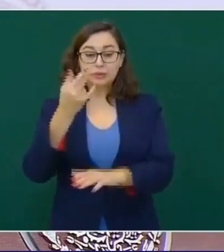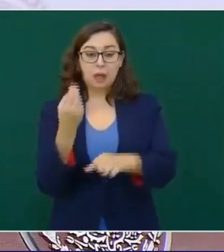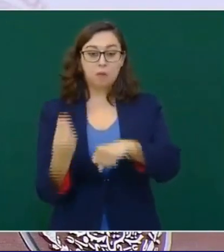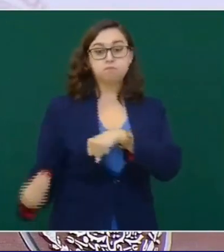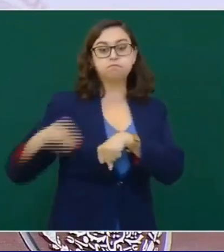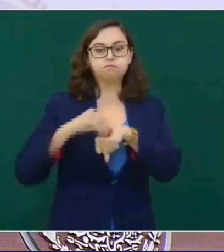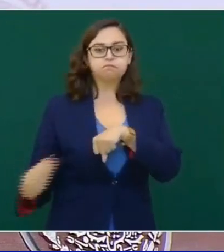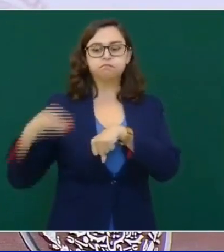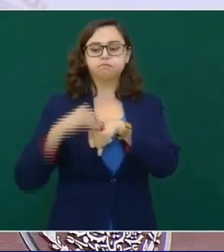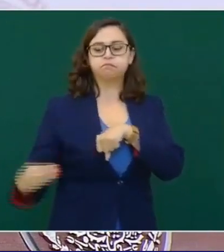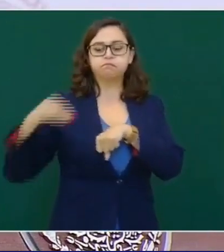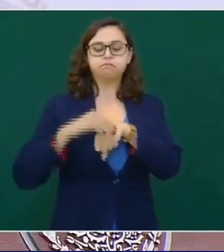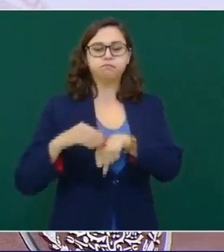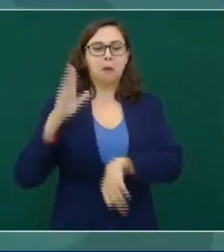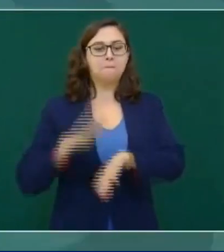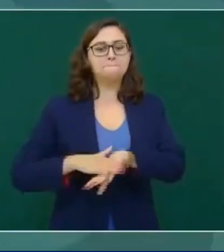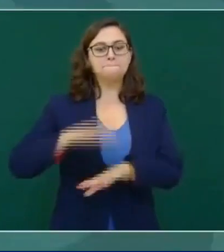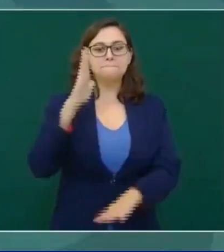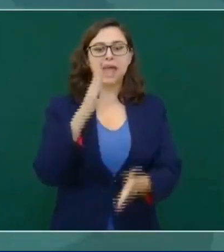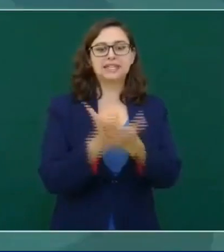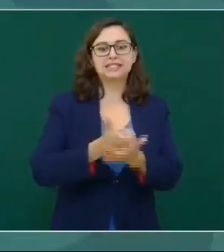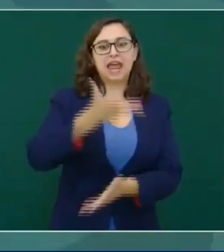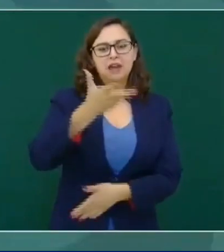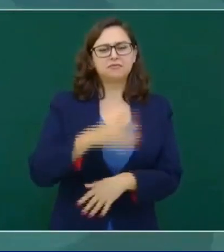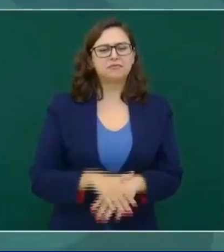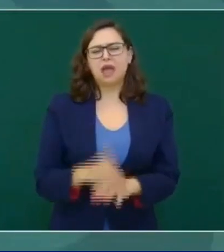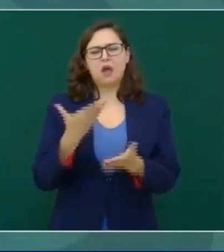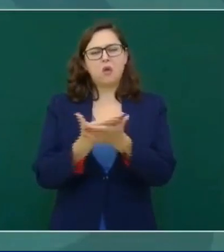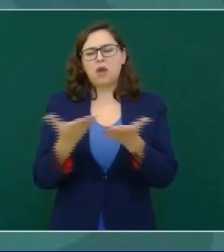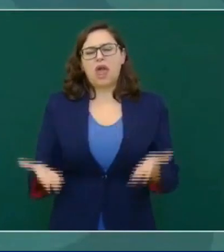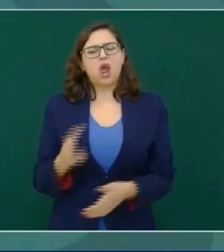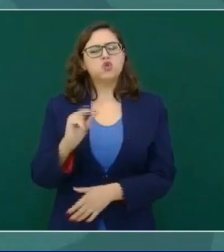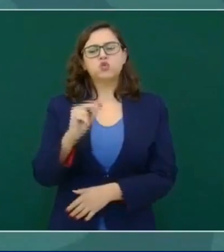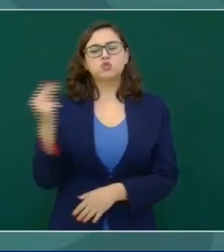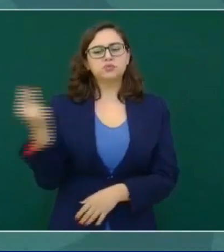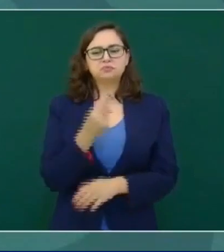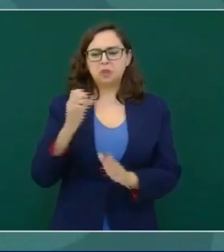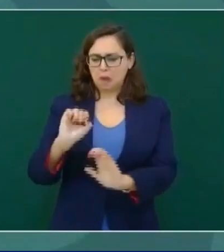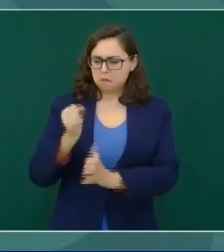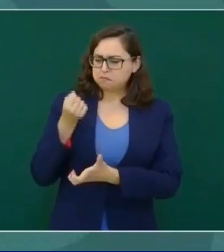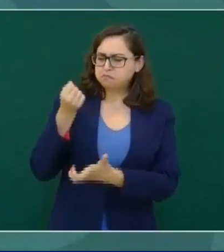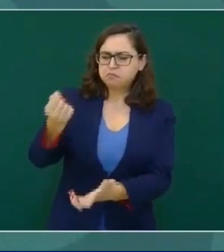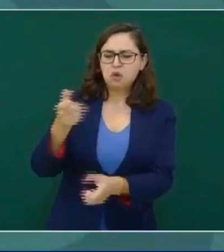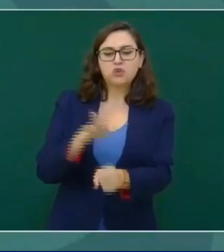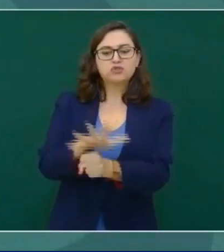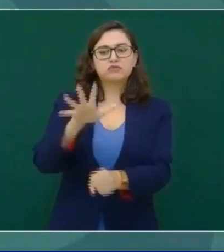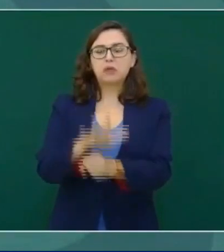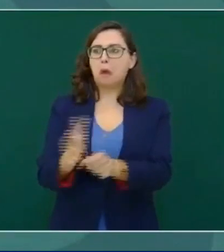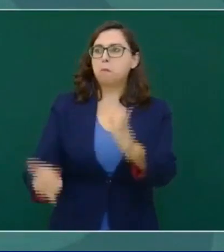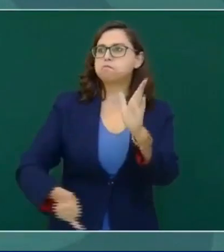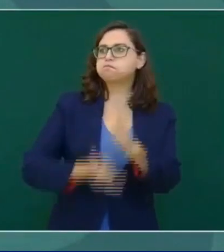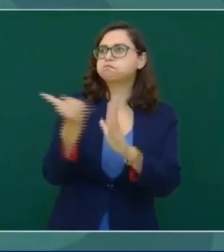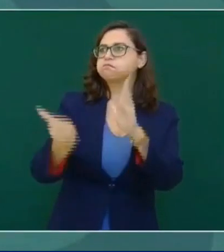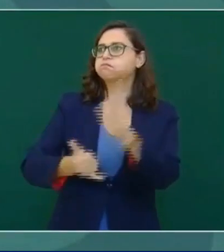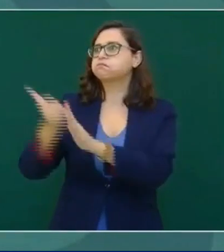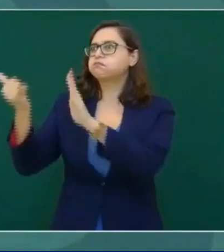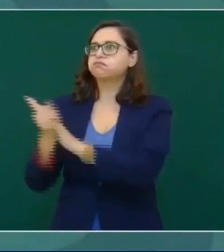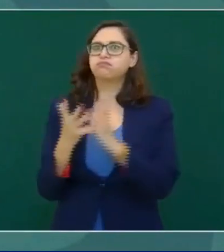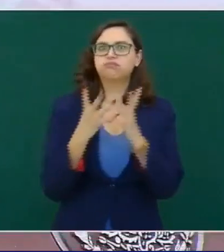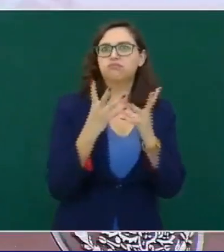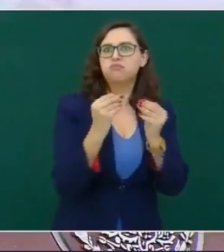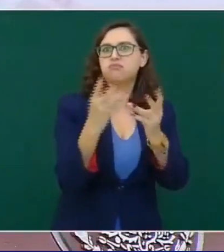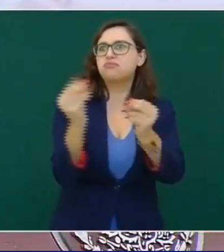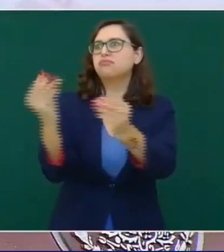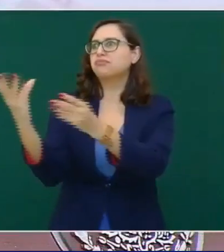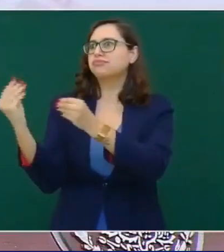más. Ahora puede haber menos inversión, pero se hacen más obras, porque no hay corrupción.